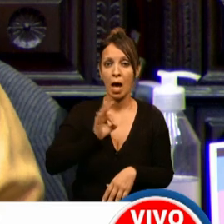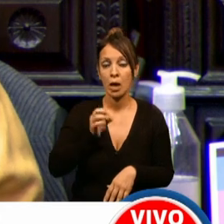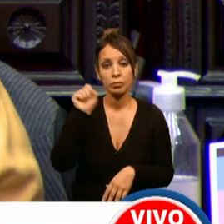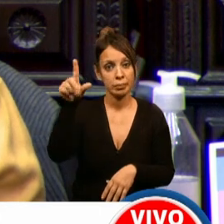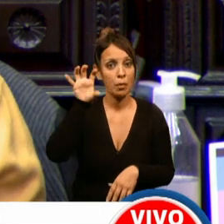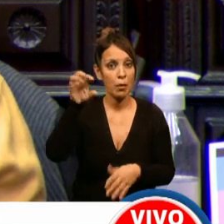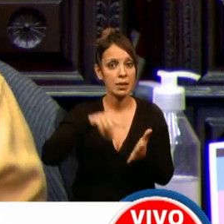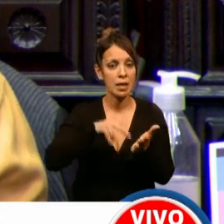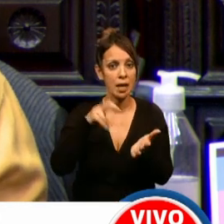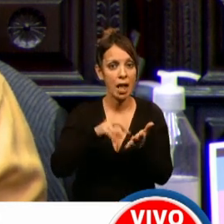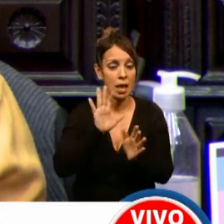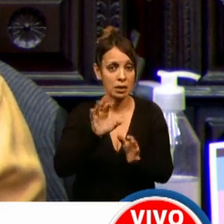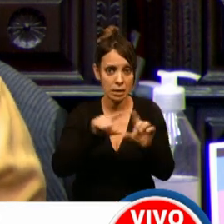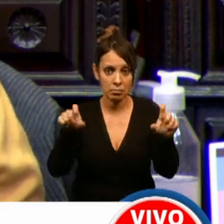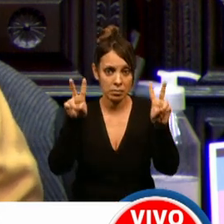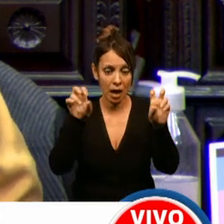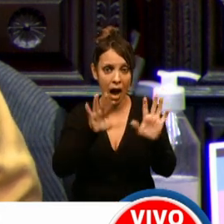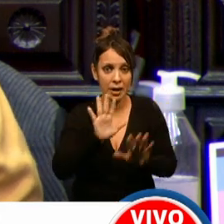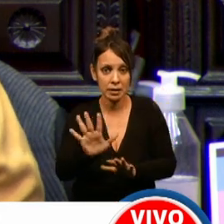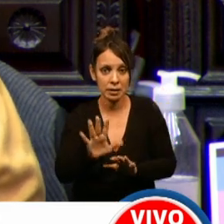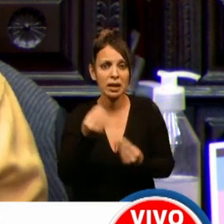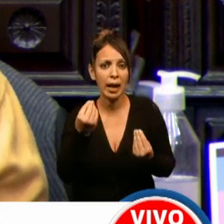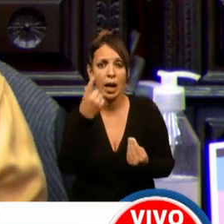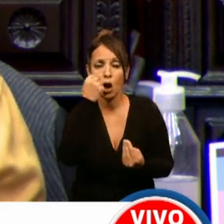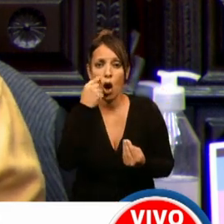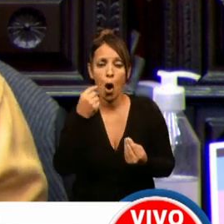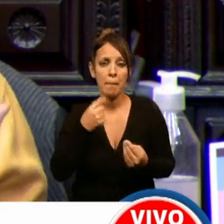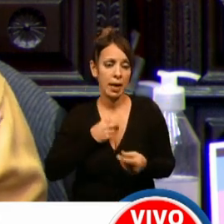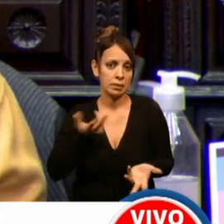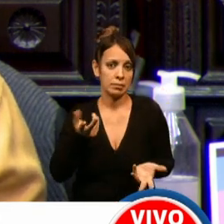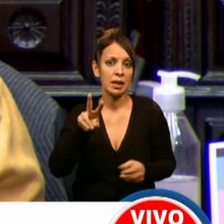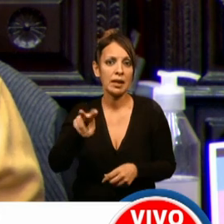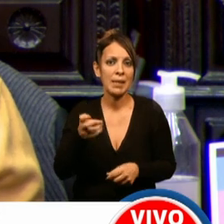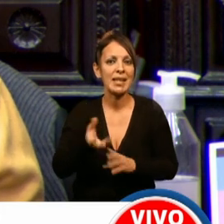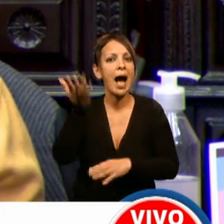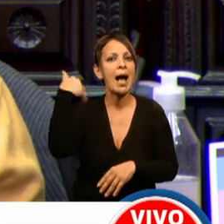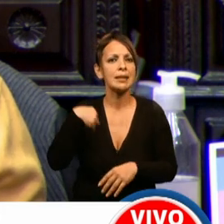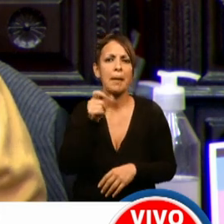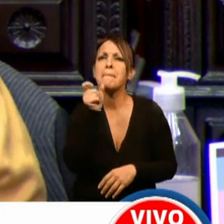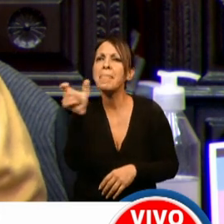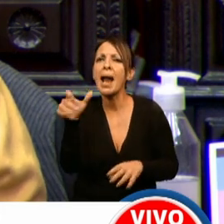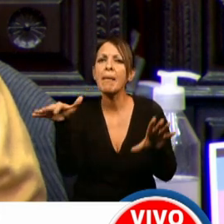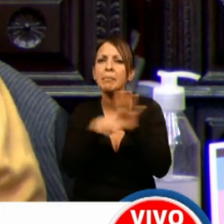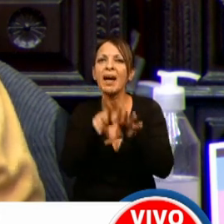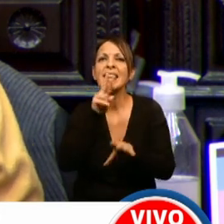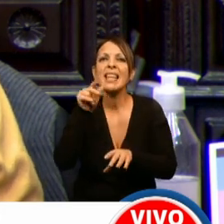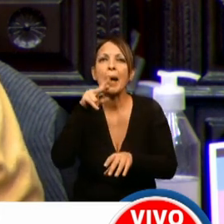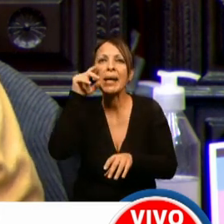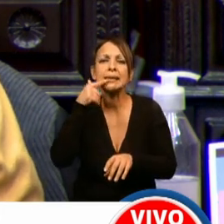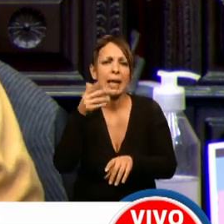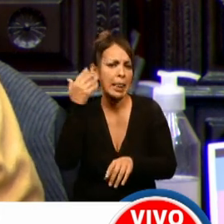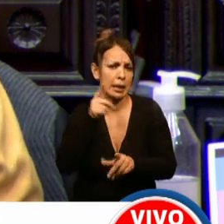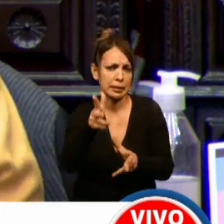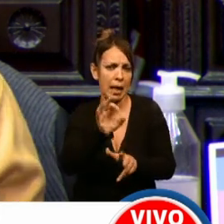desfile era de hombres atrás vestidos en estos años no se hablaba de travestis de trans hombres que se